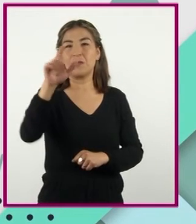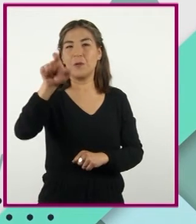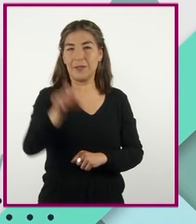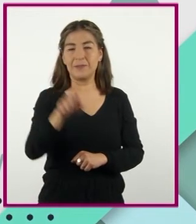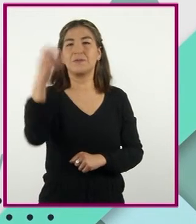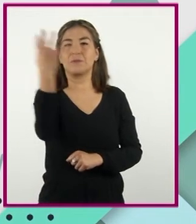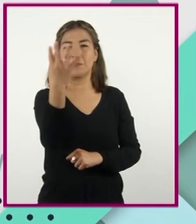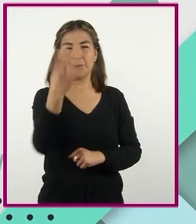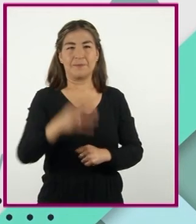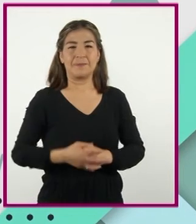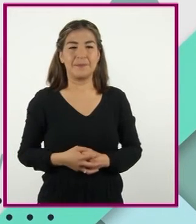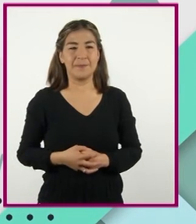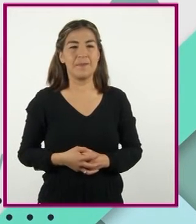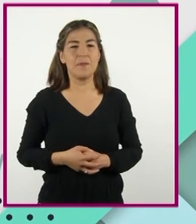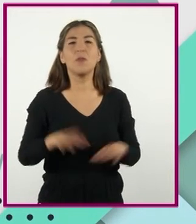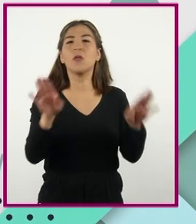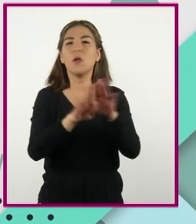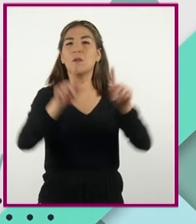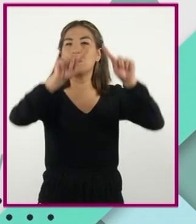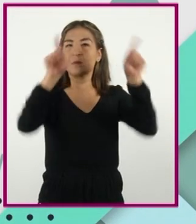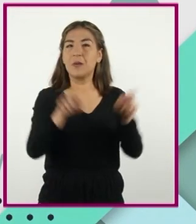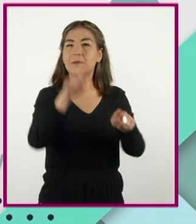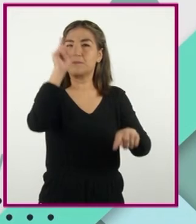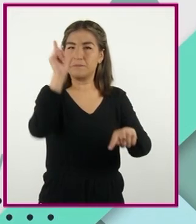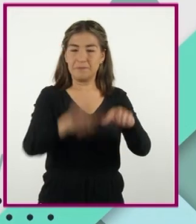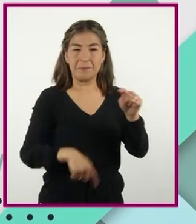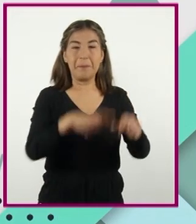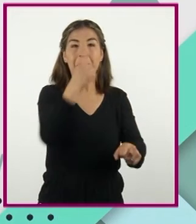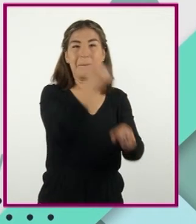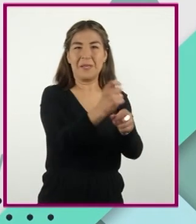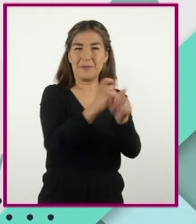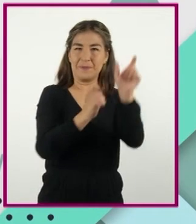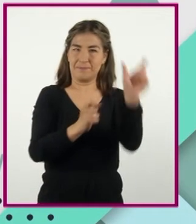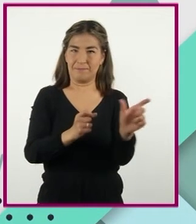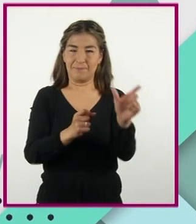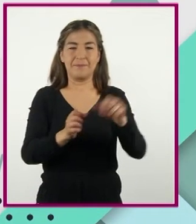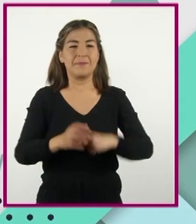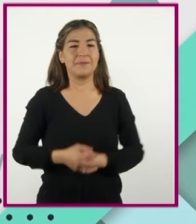cuarta. Se eliminan los paréntesis en el primer polinomio.